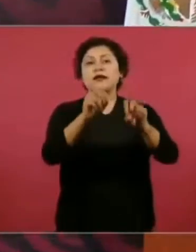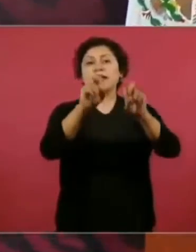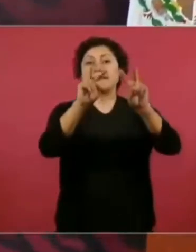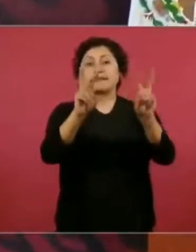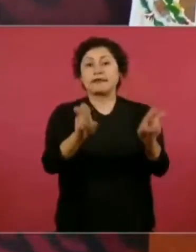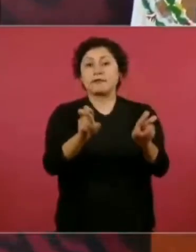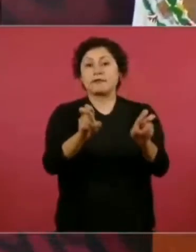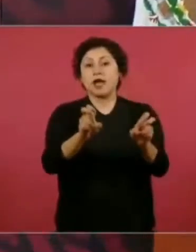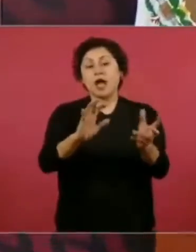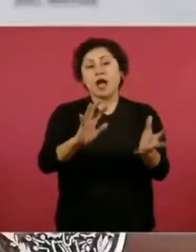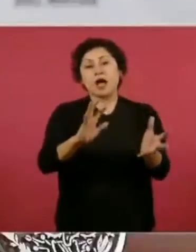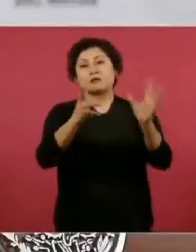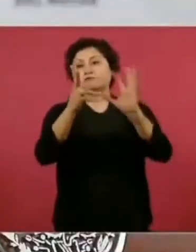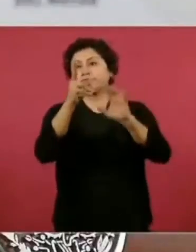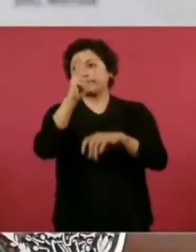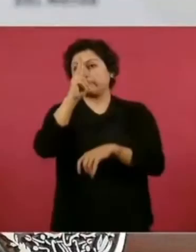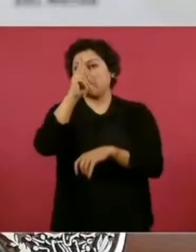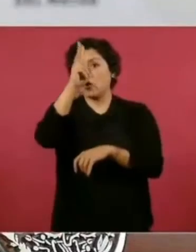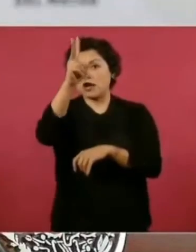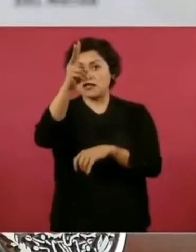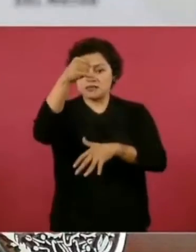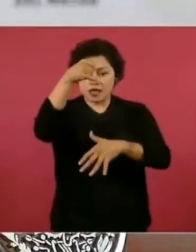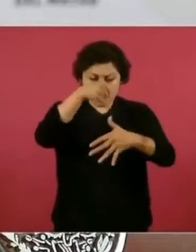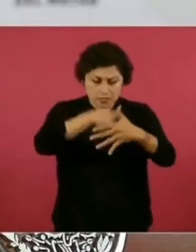Por ejemplo, desatención a los jóvenes.